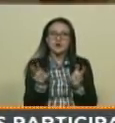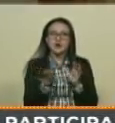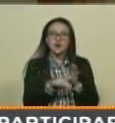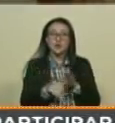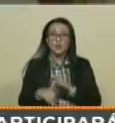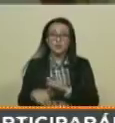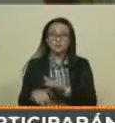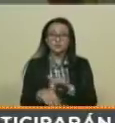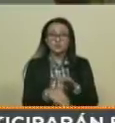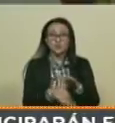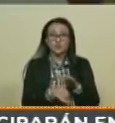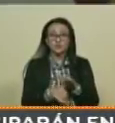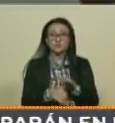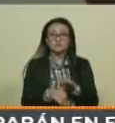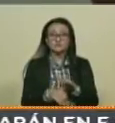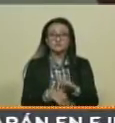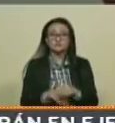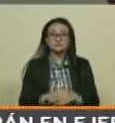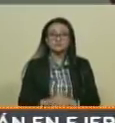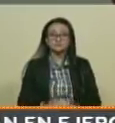corrupción.